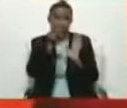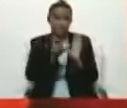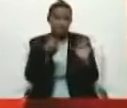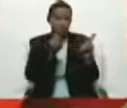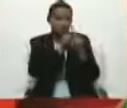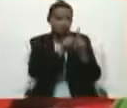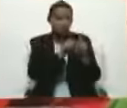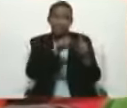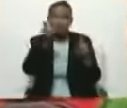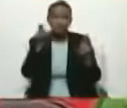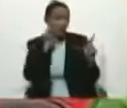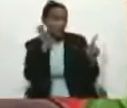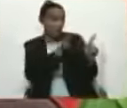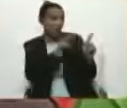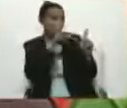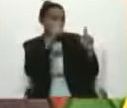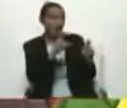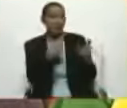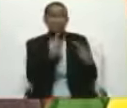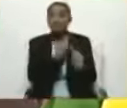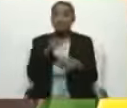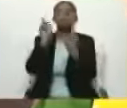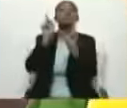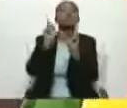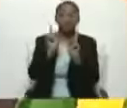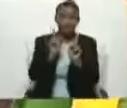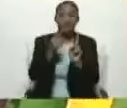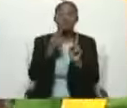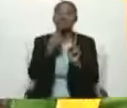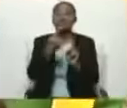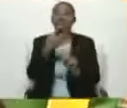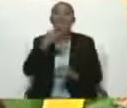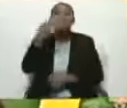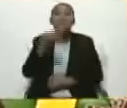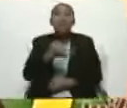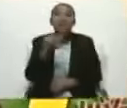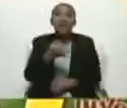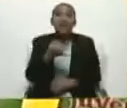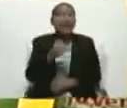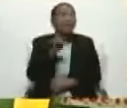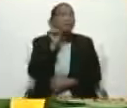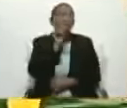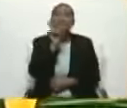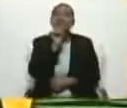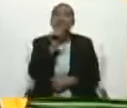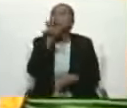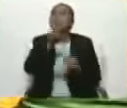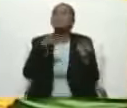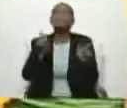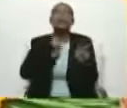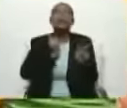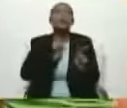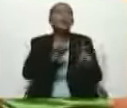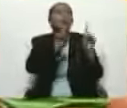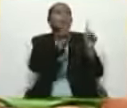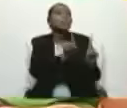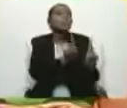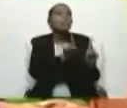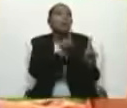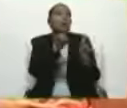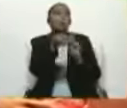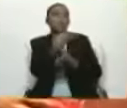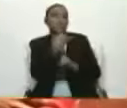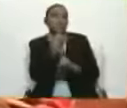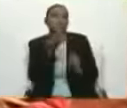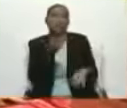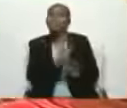No, claro, ¿vale? Lo convierte en un hecho. Después salió, no eran María y Juan, sino que eran otras personas. Pero ya lo